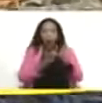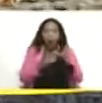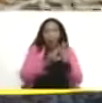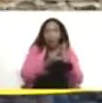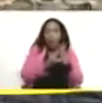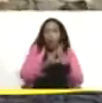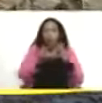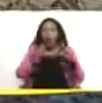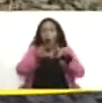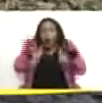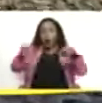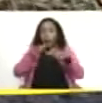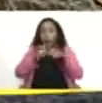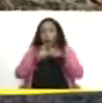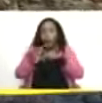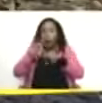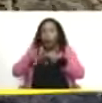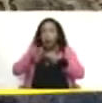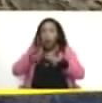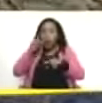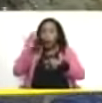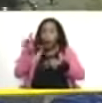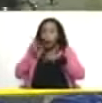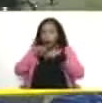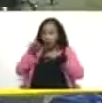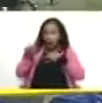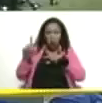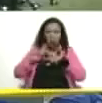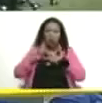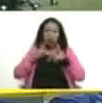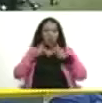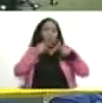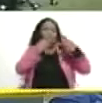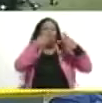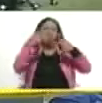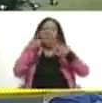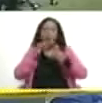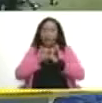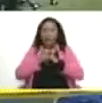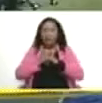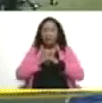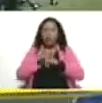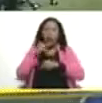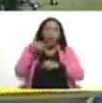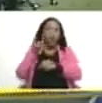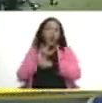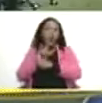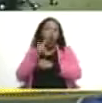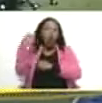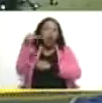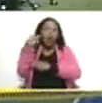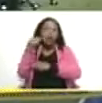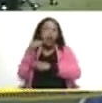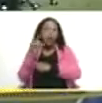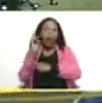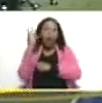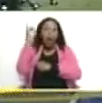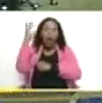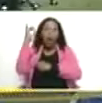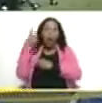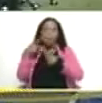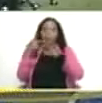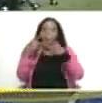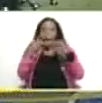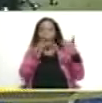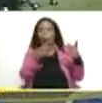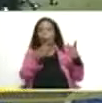las canchas deportivas a los niños y niñas. Eso no corre por las redes sociales. Solamente corre lo negativo. Solamente corre lo